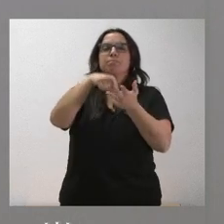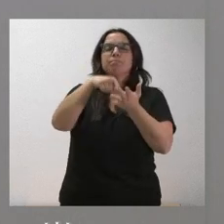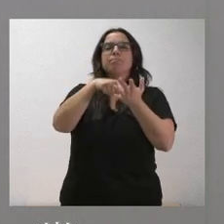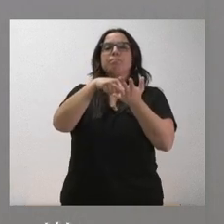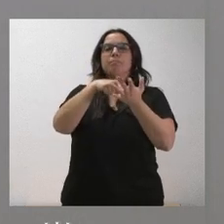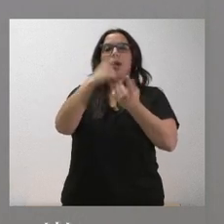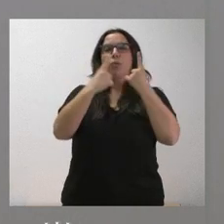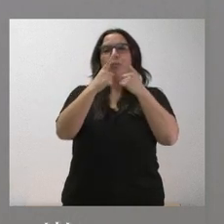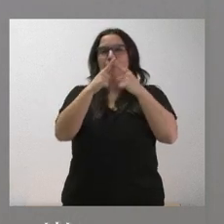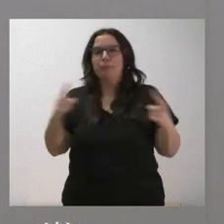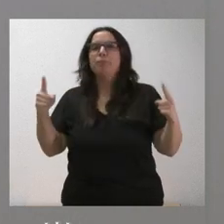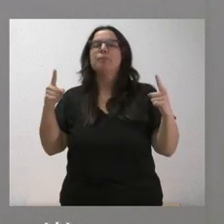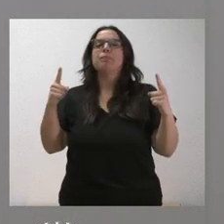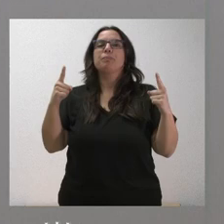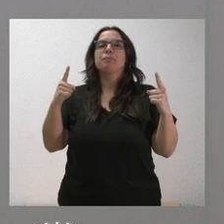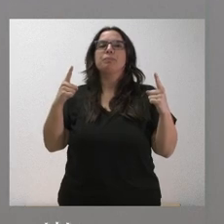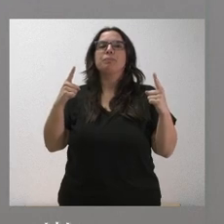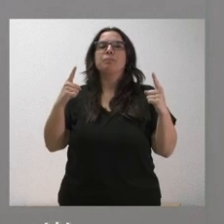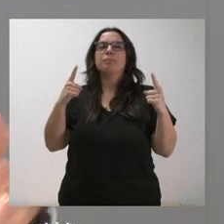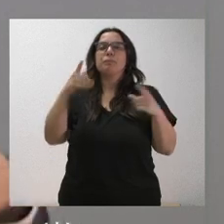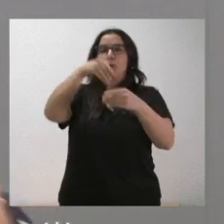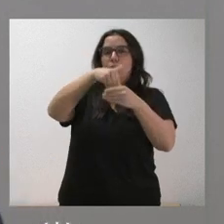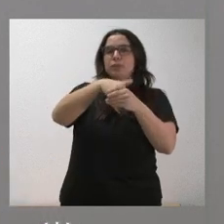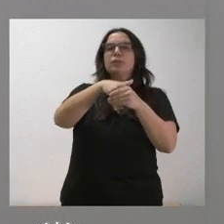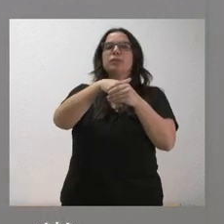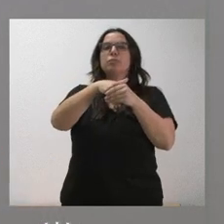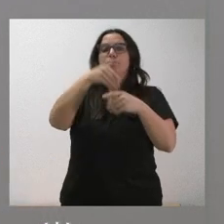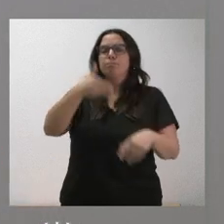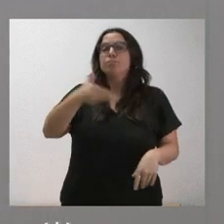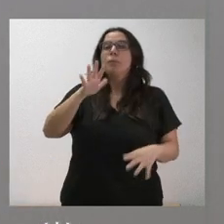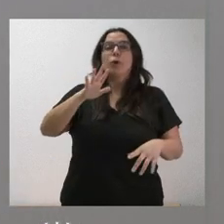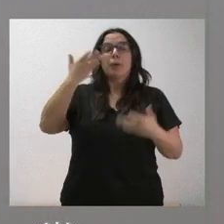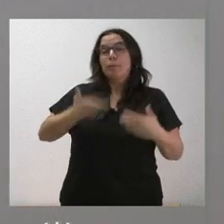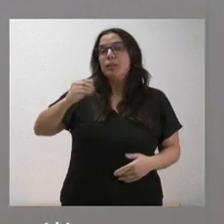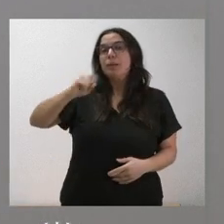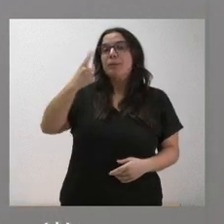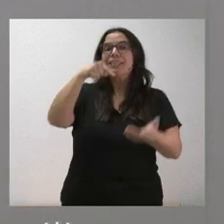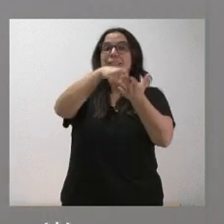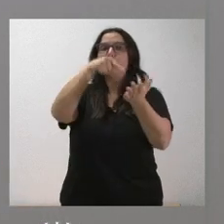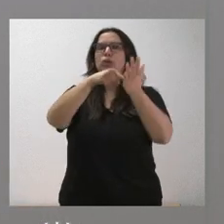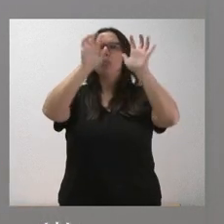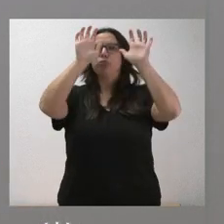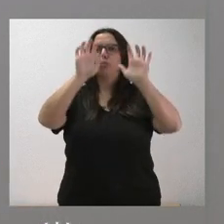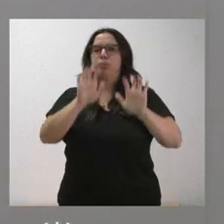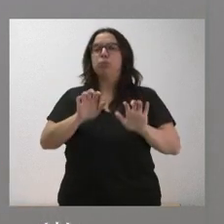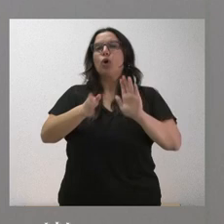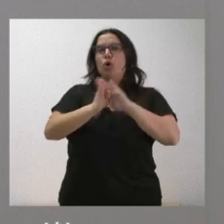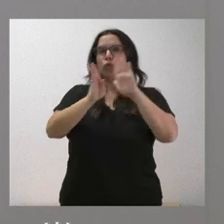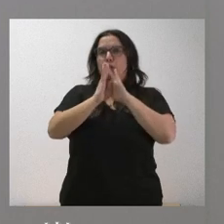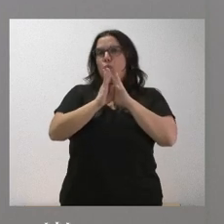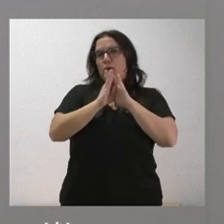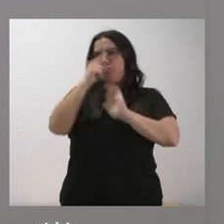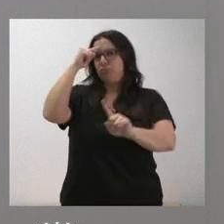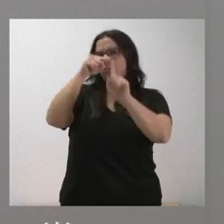contenido muy largos Pero quizá lo más relevante es que seguimos por la senda de reducción de impuestos que venimos aplicando en